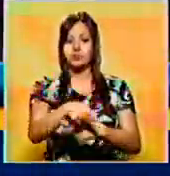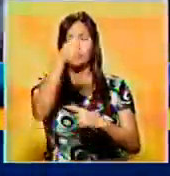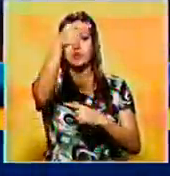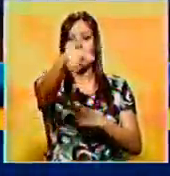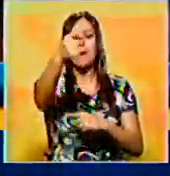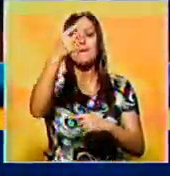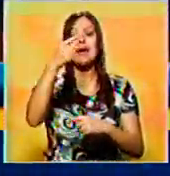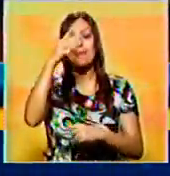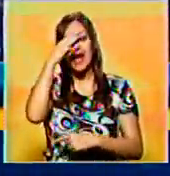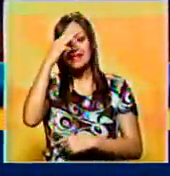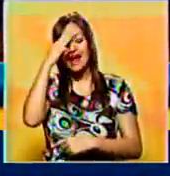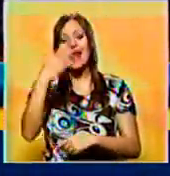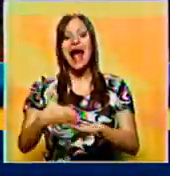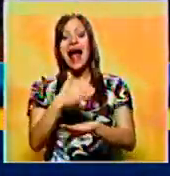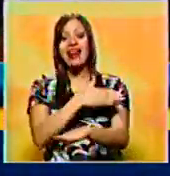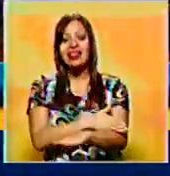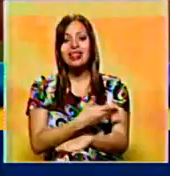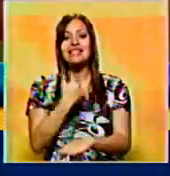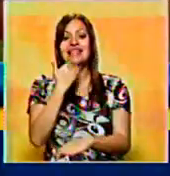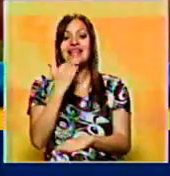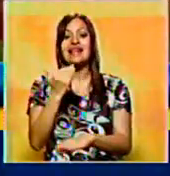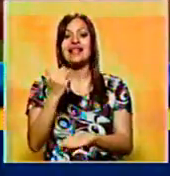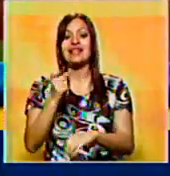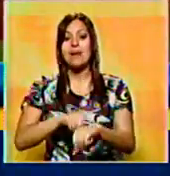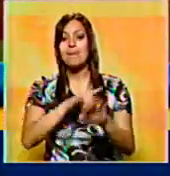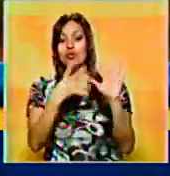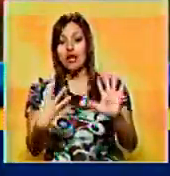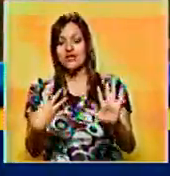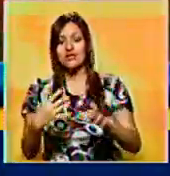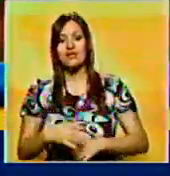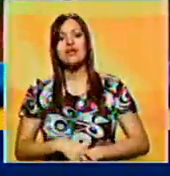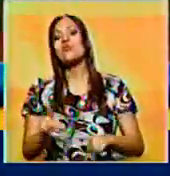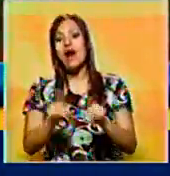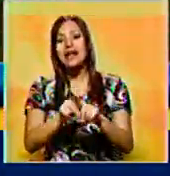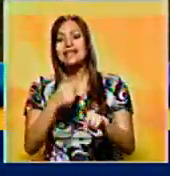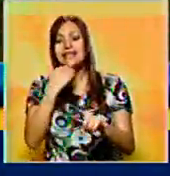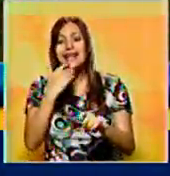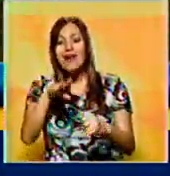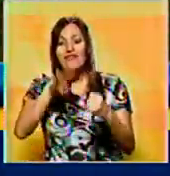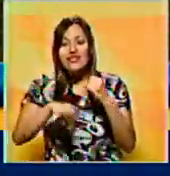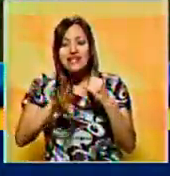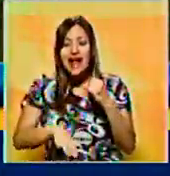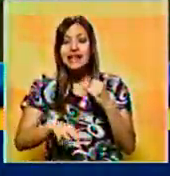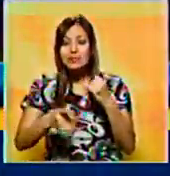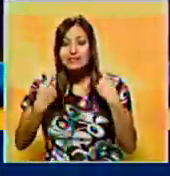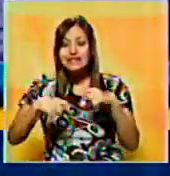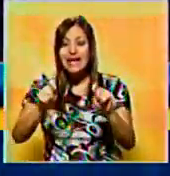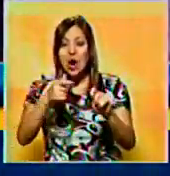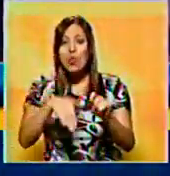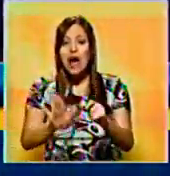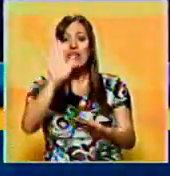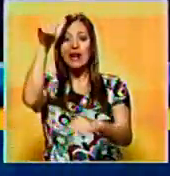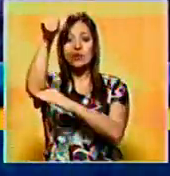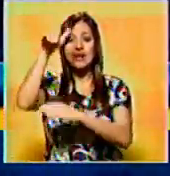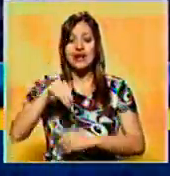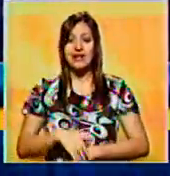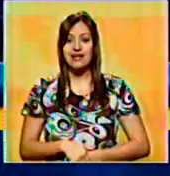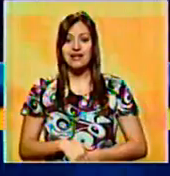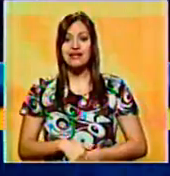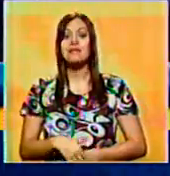la pizarra con 4 anotaciones en el noveno tramo, aunque los turcos amenazaron el cierre de ese capítulo con un cuadrangular de Juan Rivera